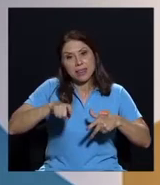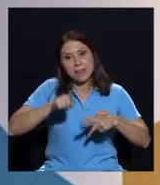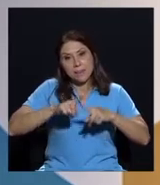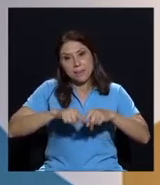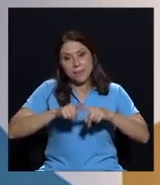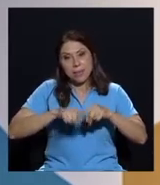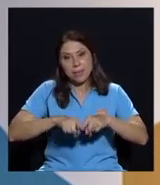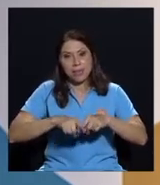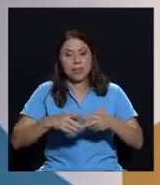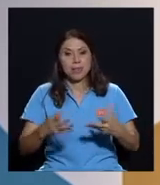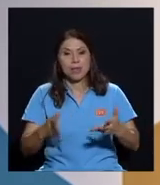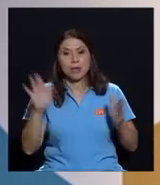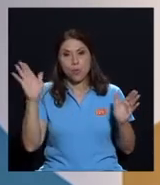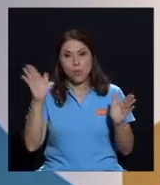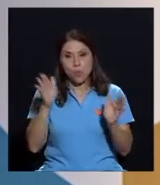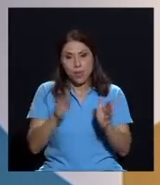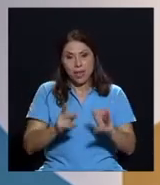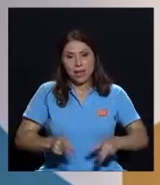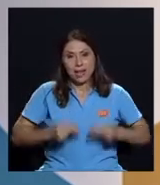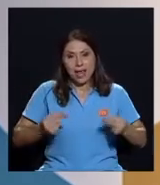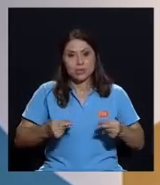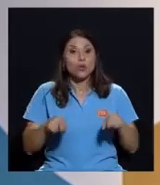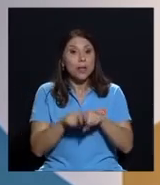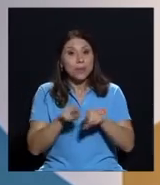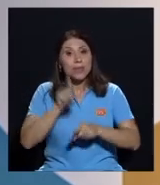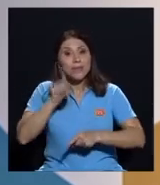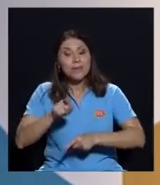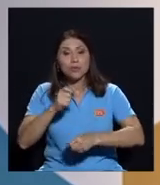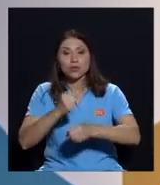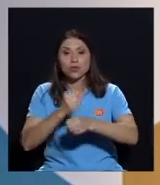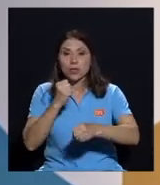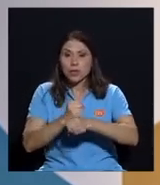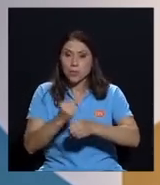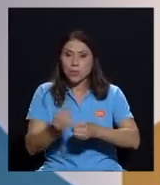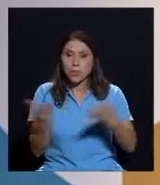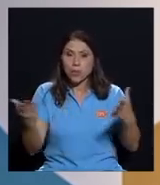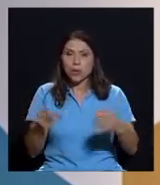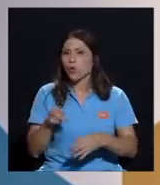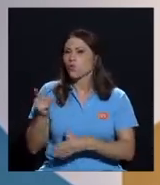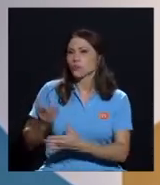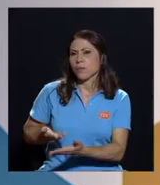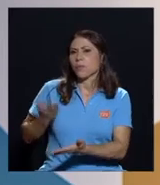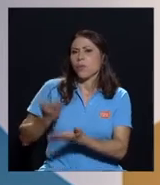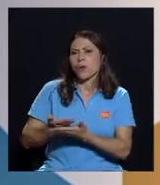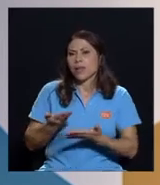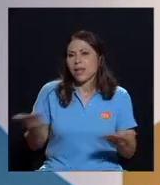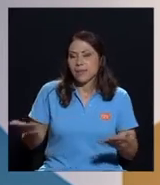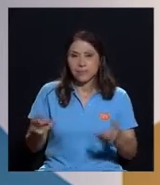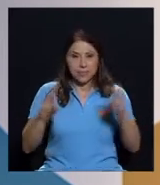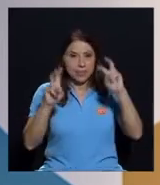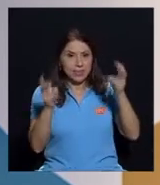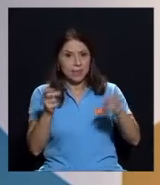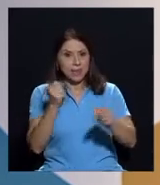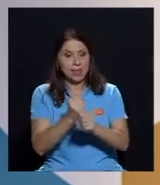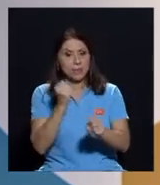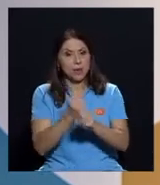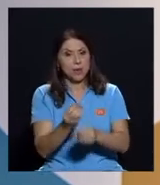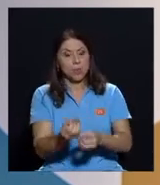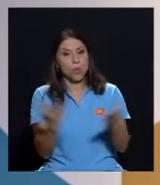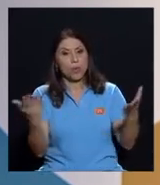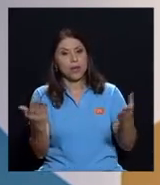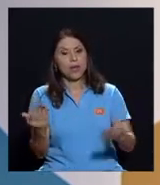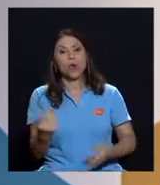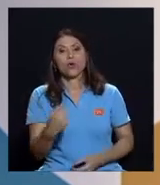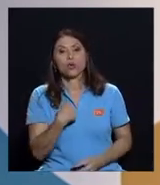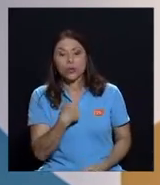tenemos que entrar a discutir el tema del tema del empleo público que propone este en el tema del empleo público yo en eso lo que planteo es lo